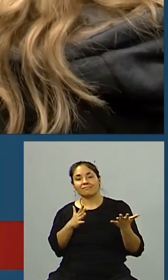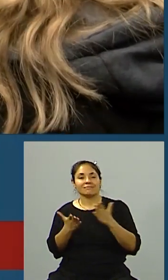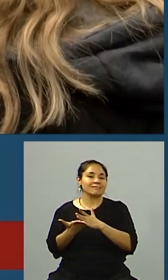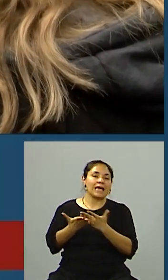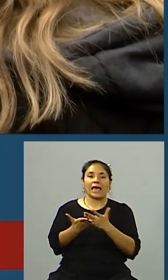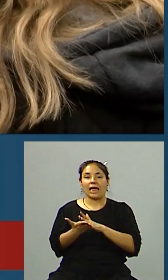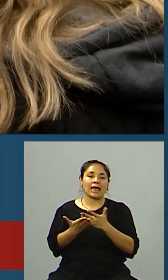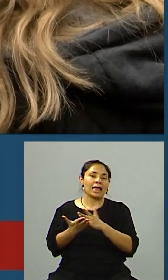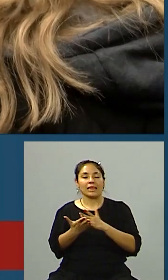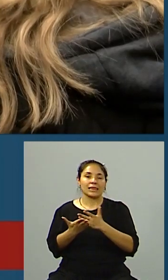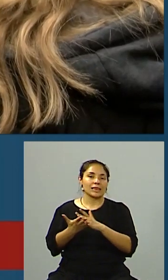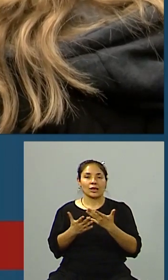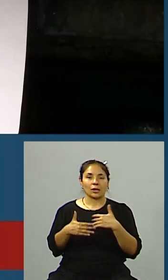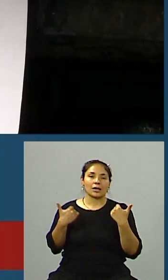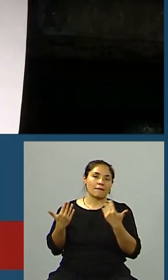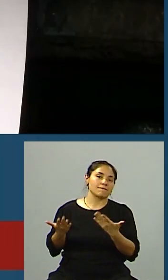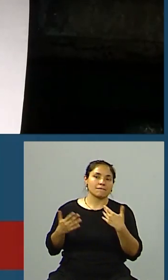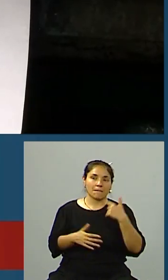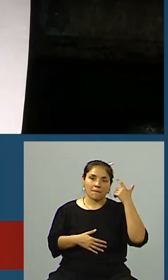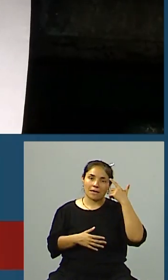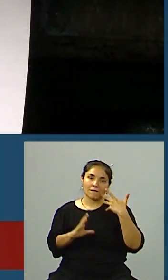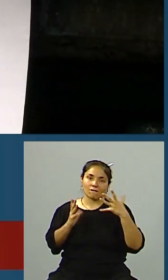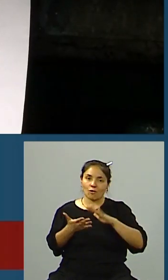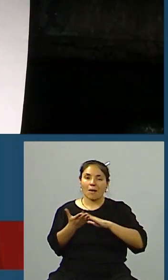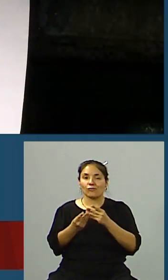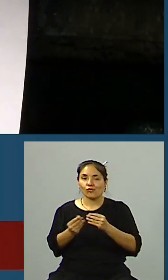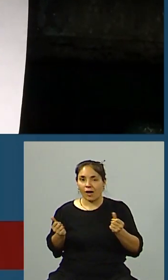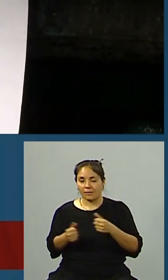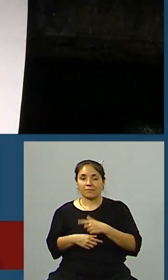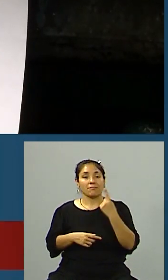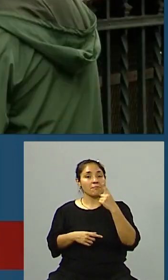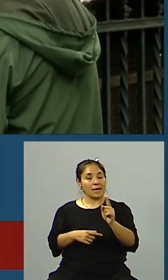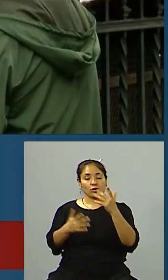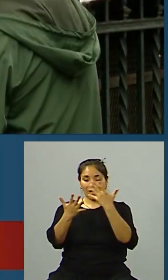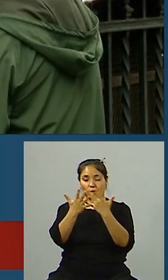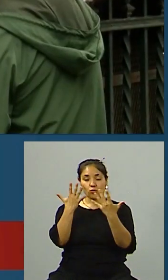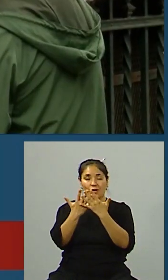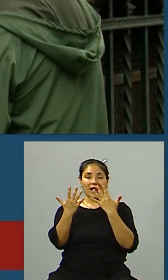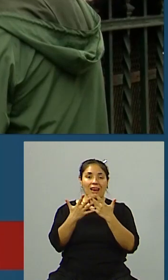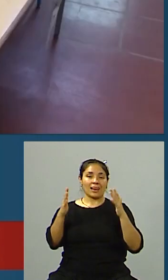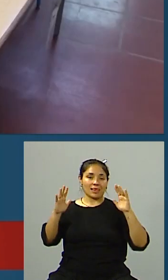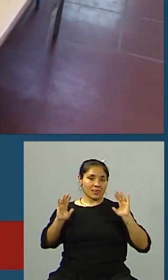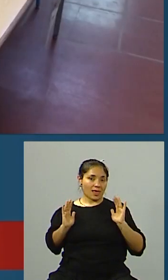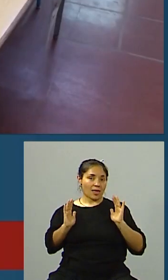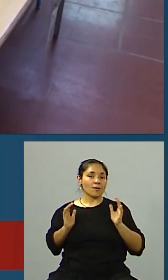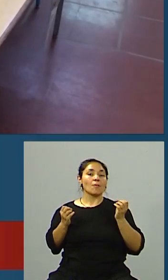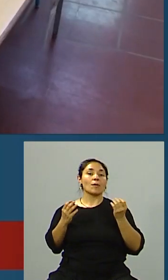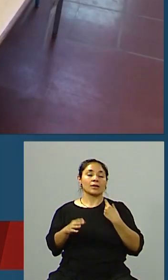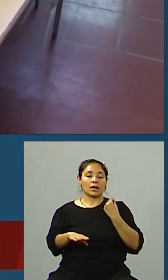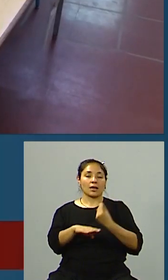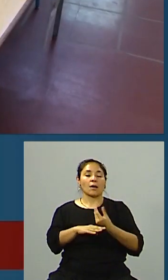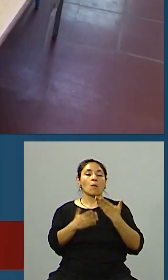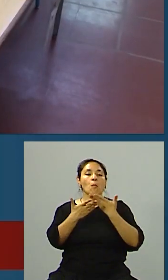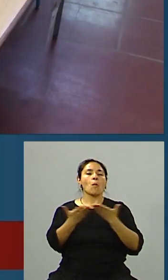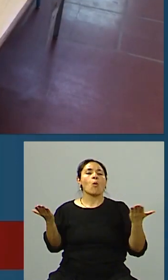modo más conveniente, del modo que el dirigente crea que debe incidir. Ahora, esa neutralidad que se ve forzada por el rol público que tienen los